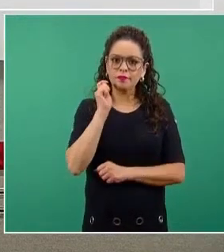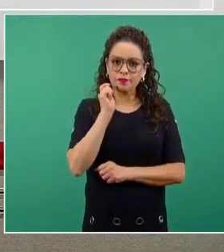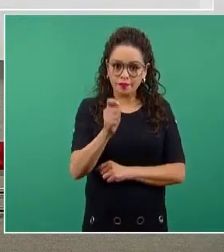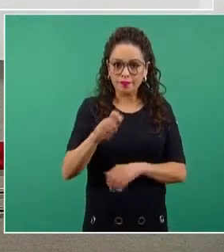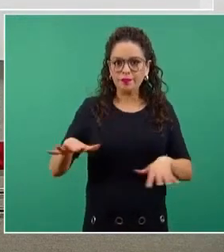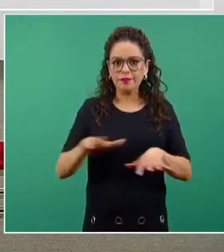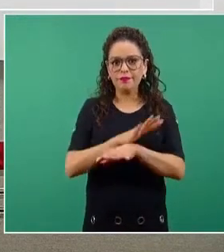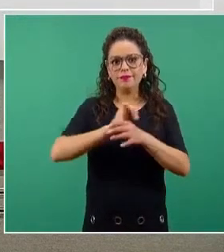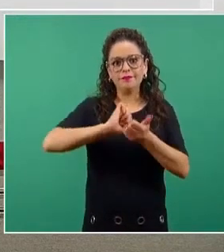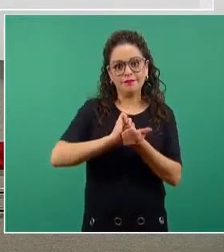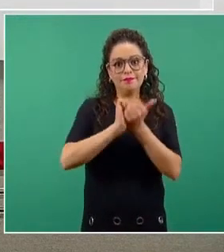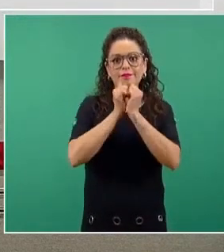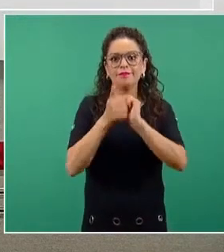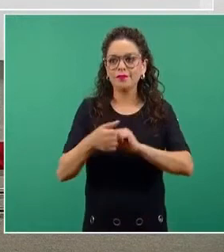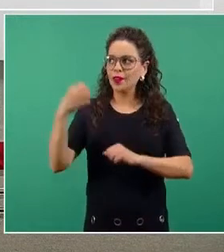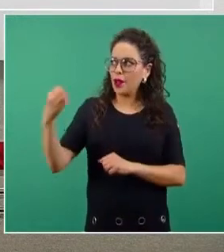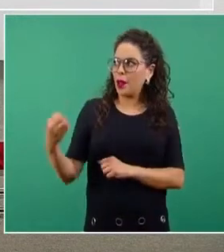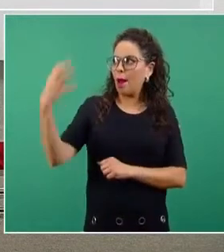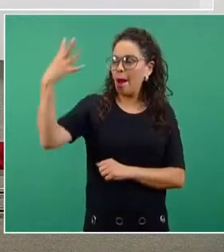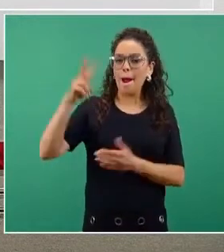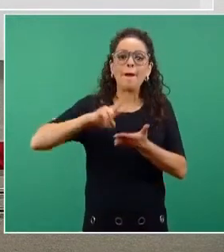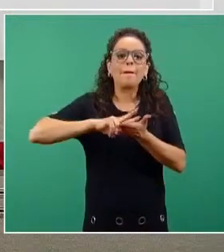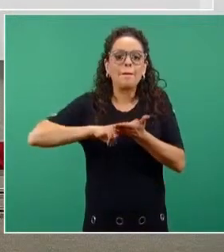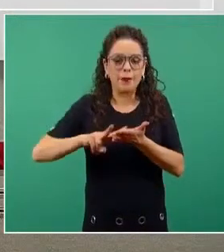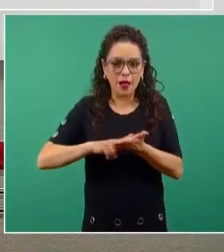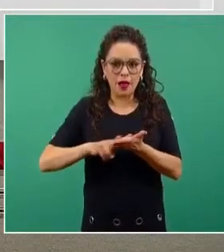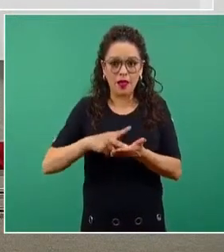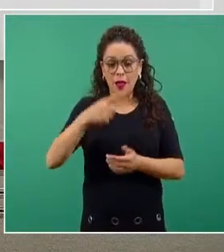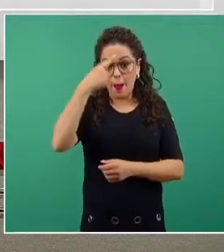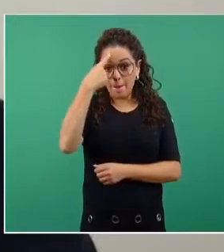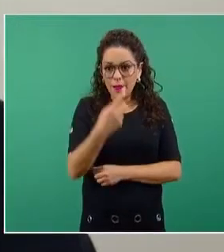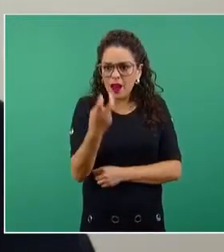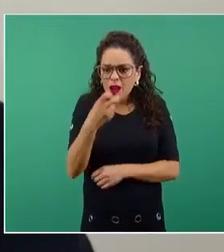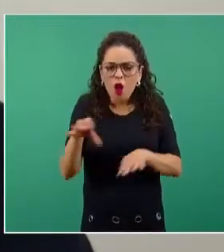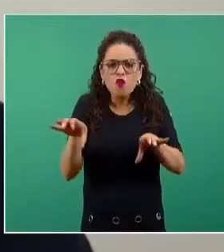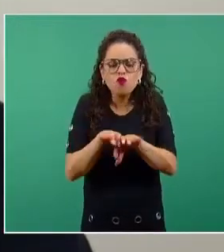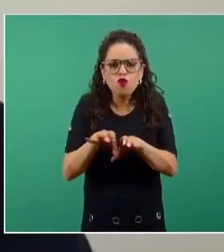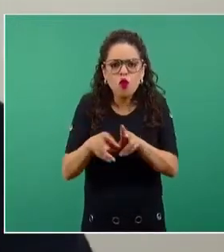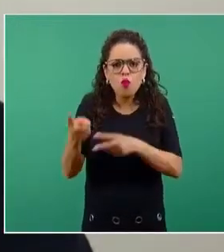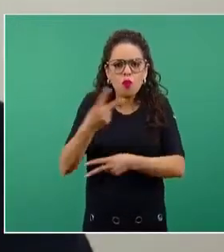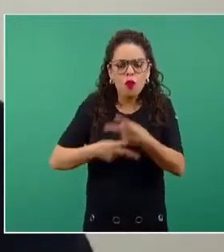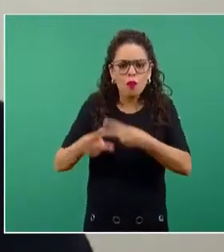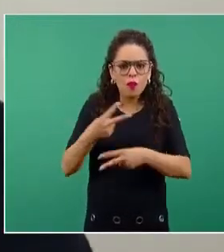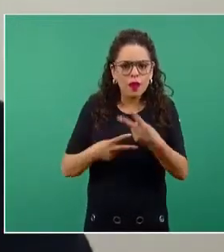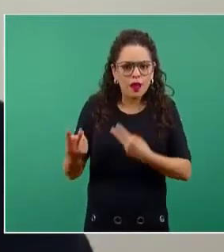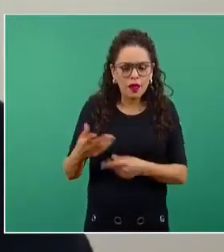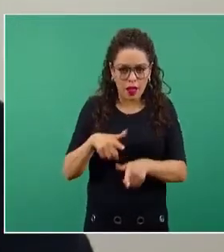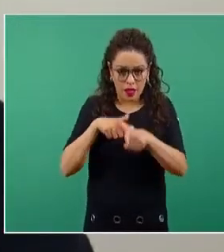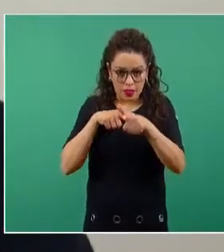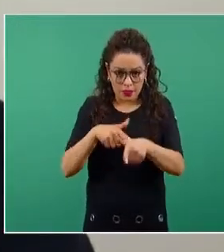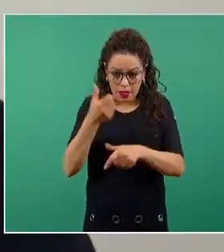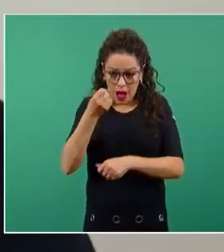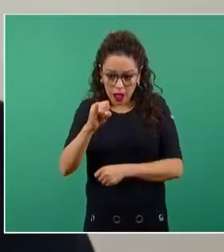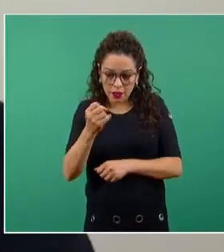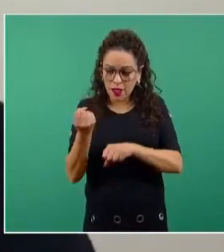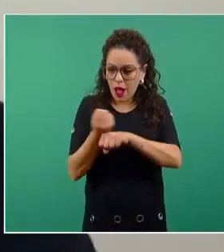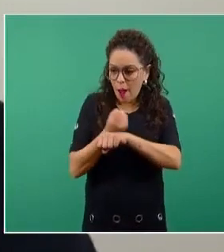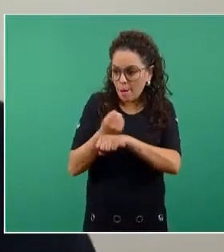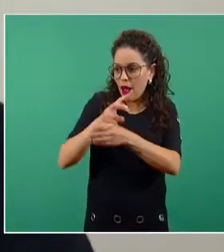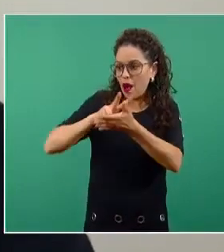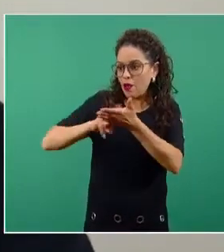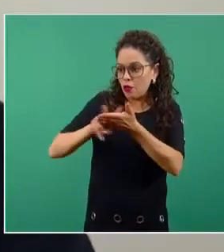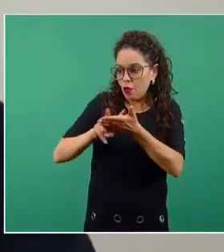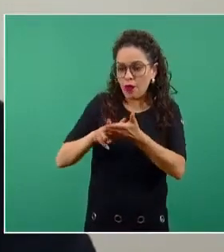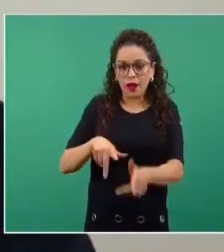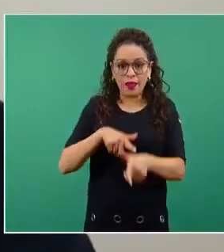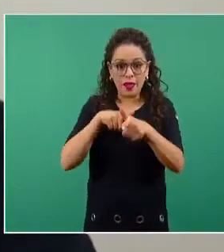verde. Pero para que esto suceda, o mejor aún, para que los riesgos bajos, verdes y amarillos se continúen manteniendo en todo el